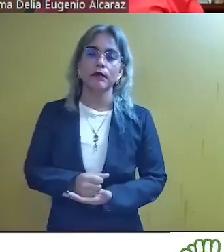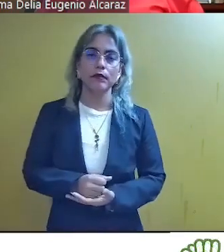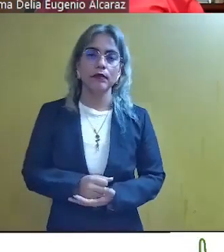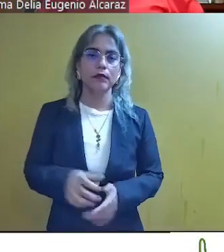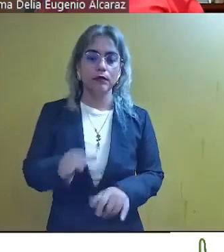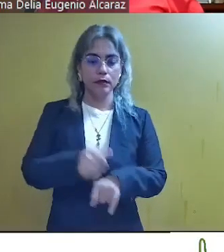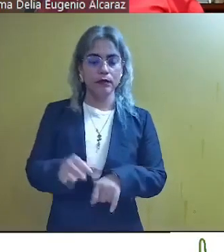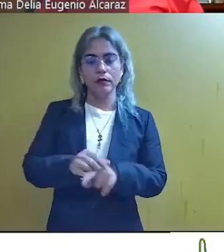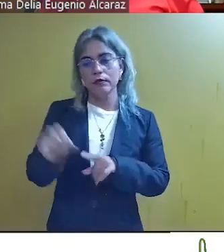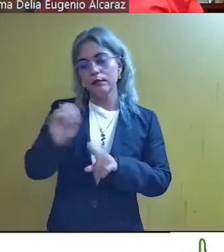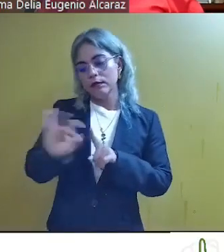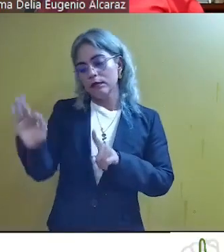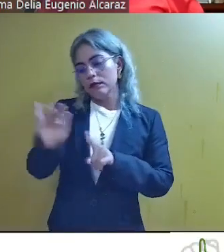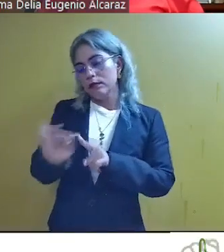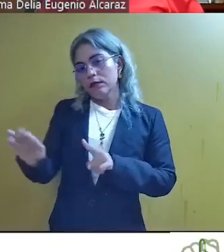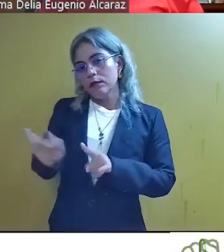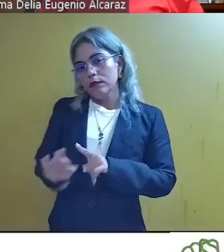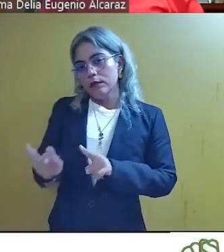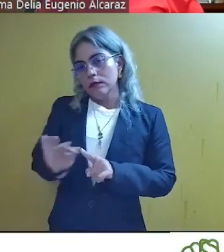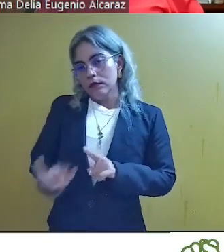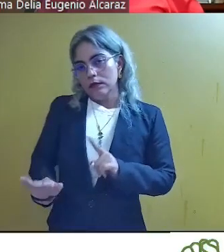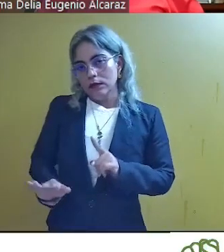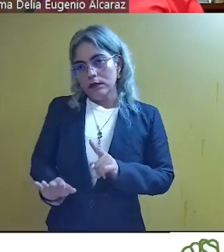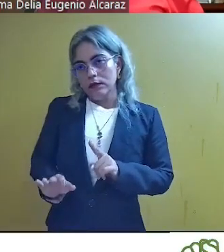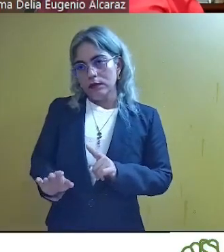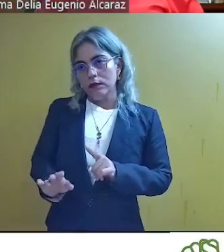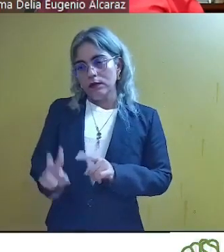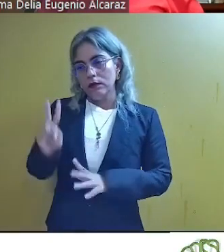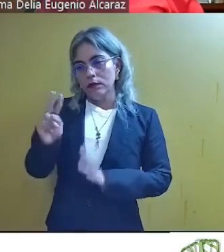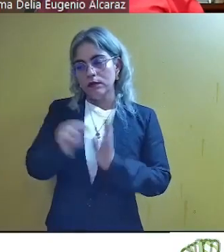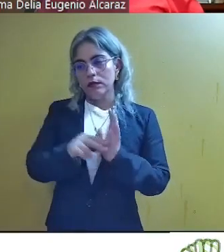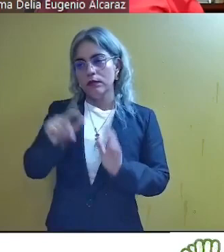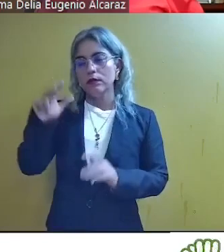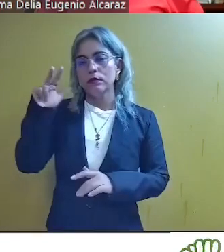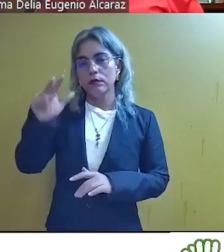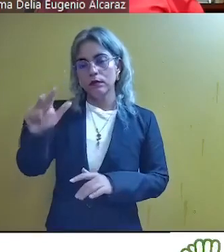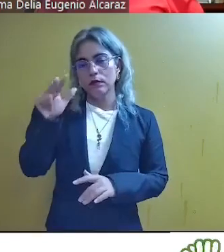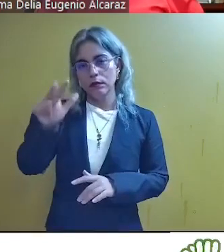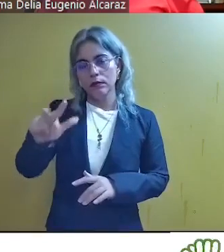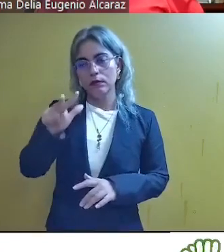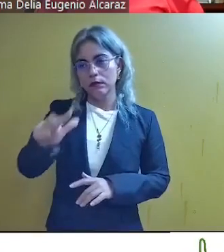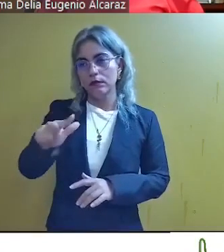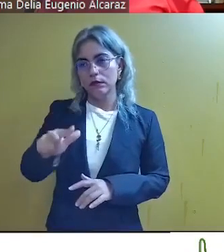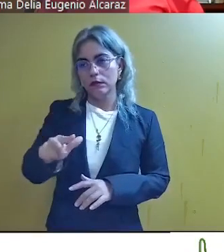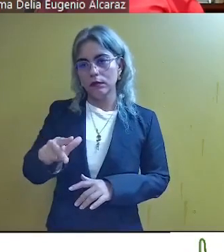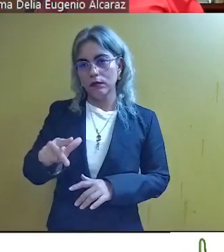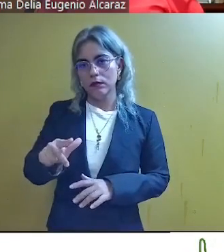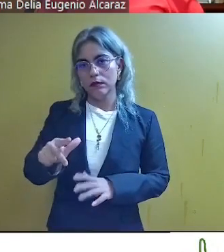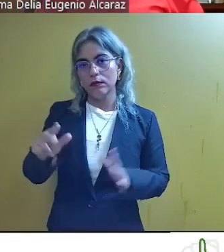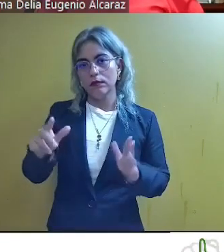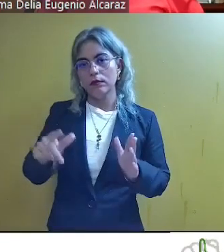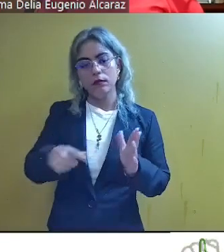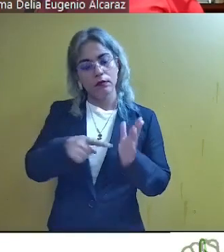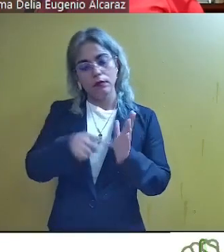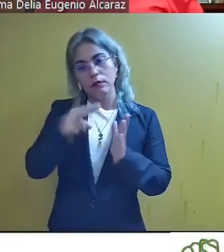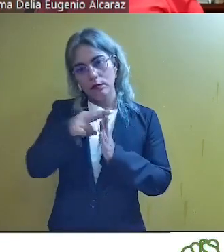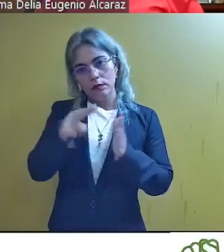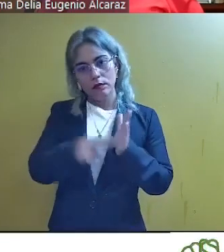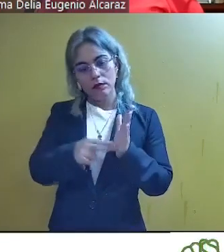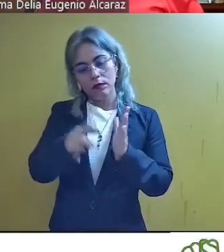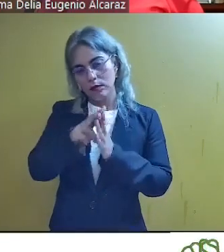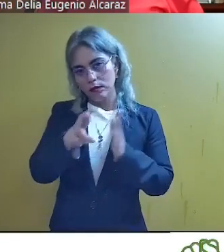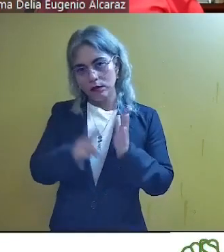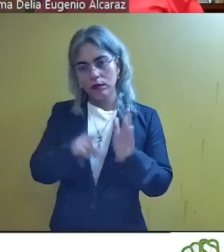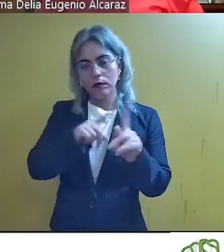CJ 459 2018, por el cual se aprueban los lineamientos para reintegrar el remanente no ejercido o